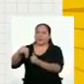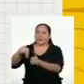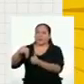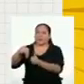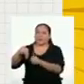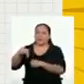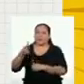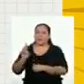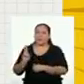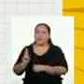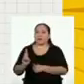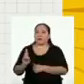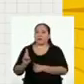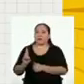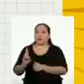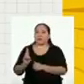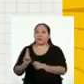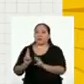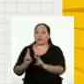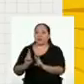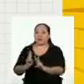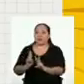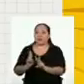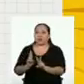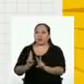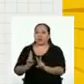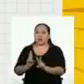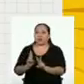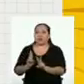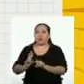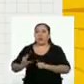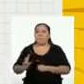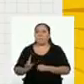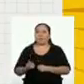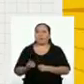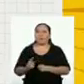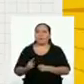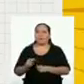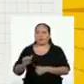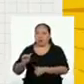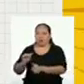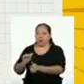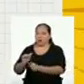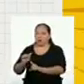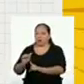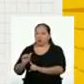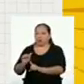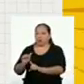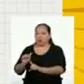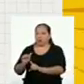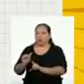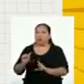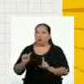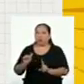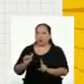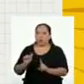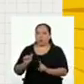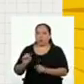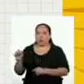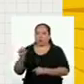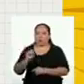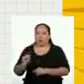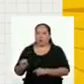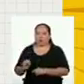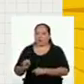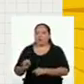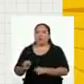La razón es 2. El primer término es 1. Y S sub n es la suma o lo que